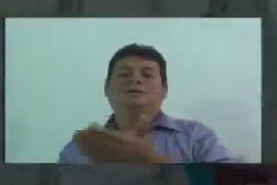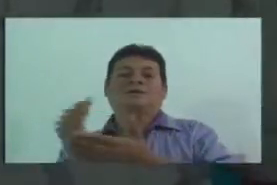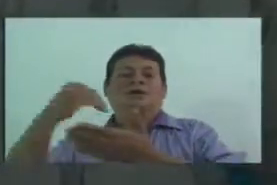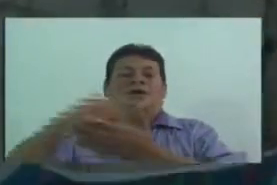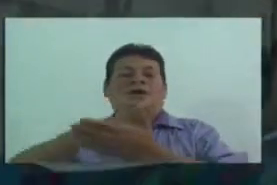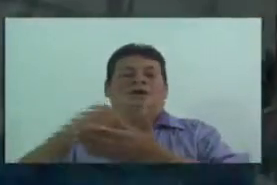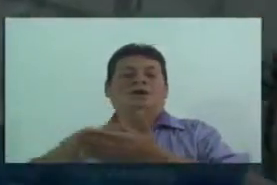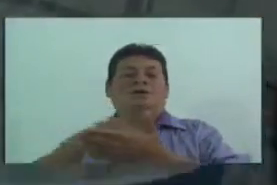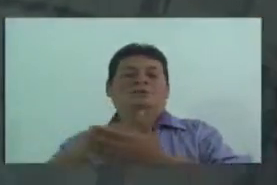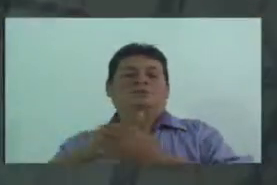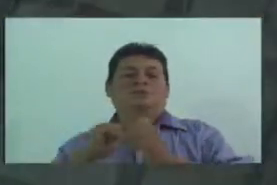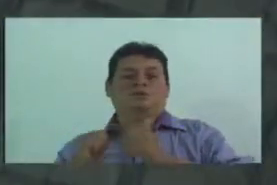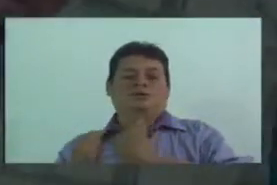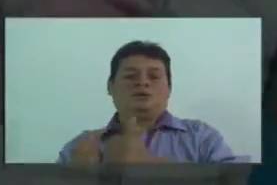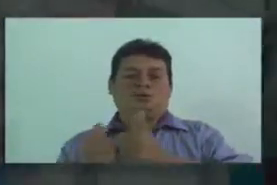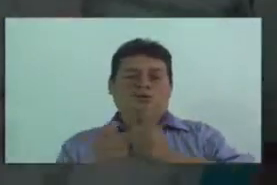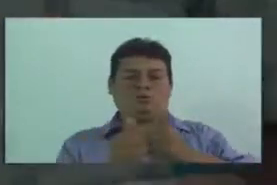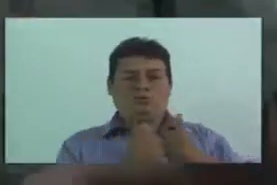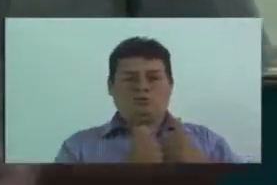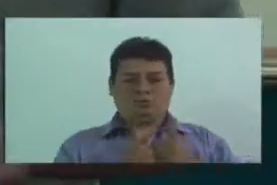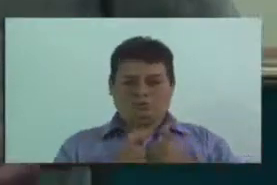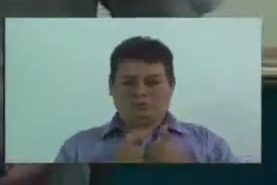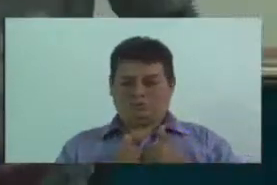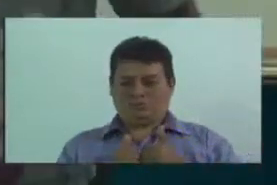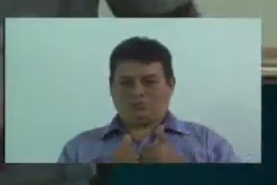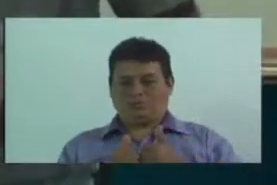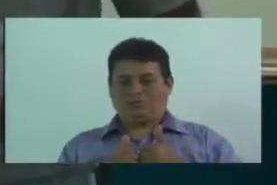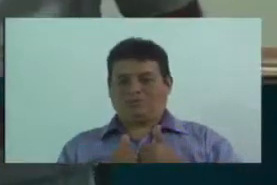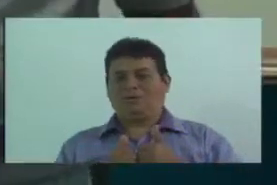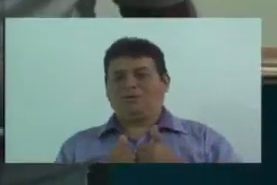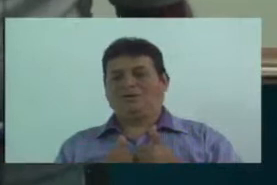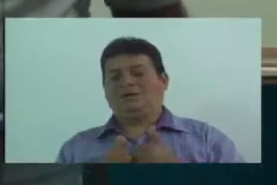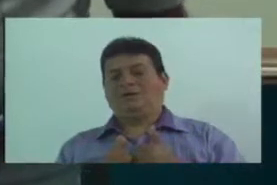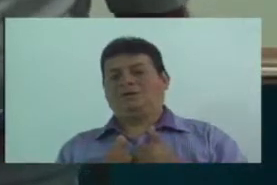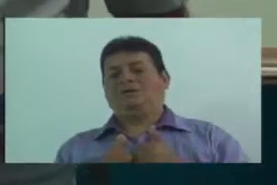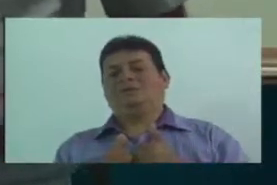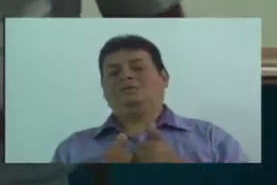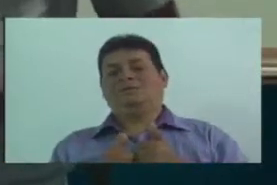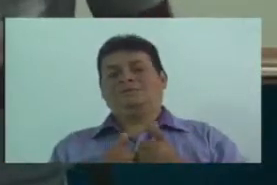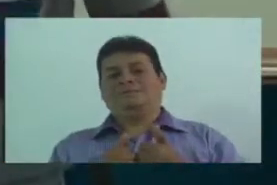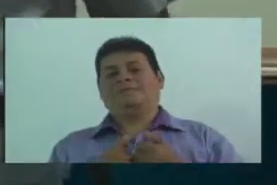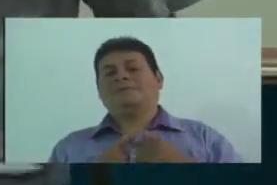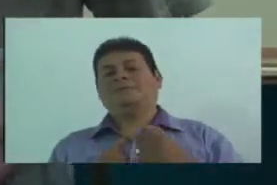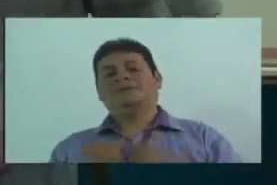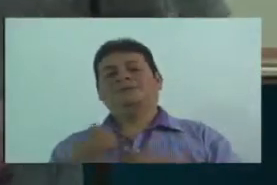ape oyo aju hikwe ye pero da jetai y vida pide haka tu